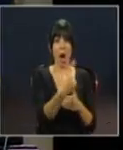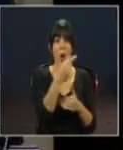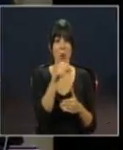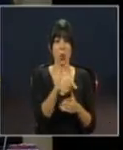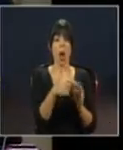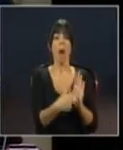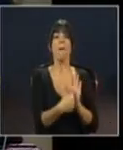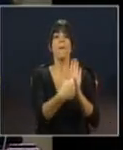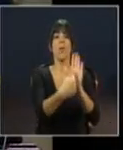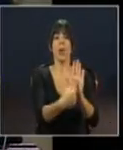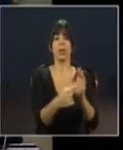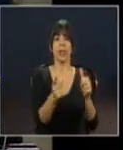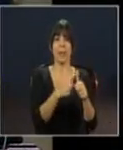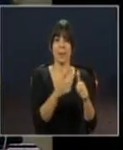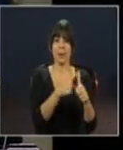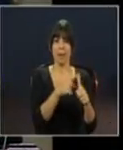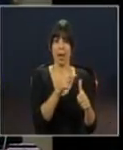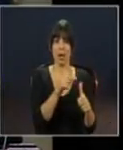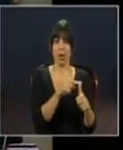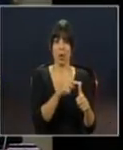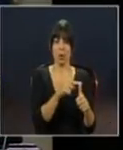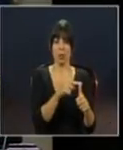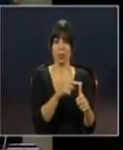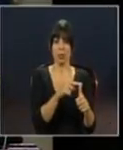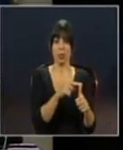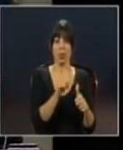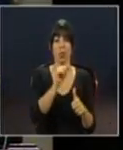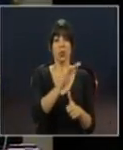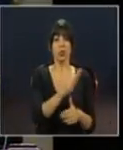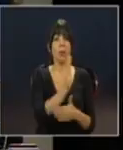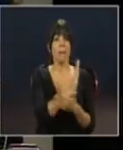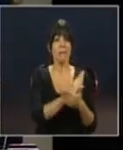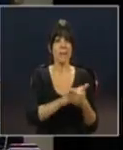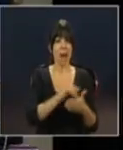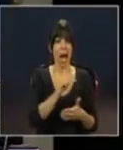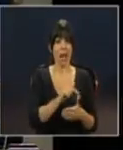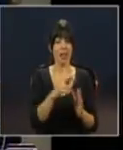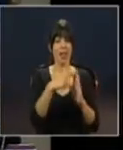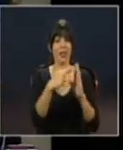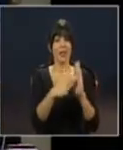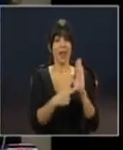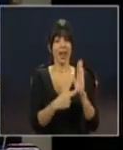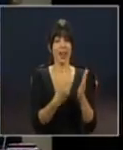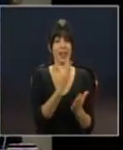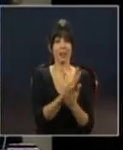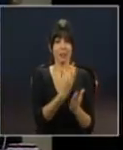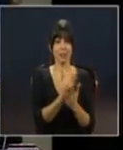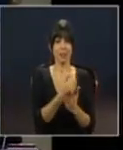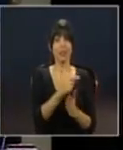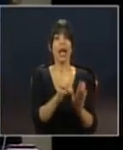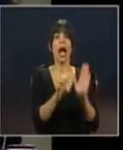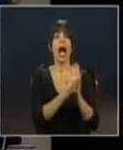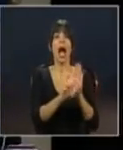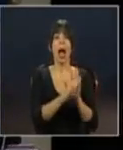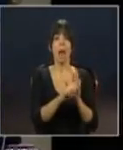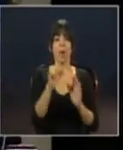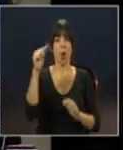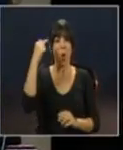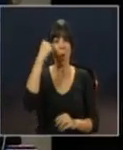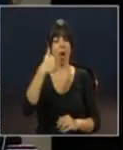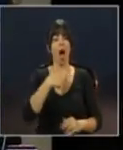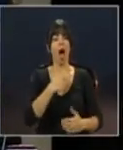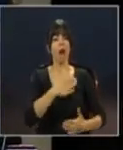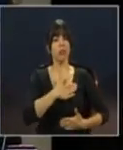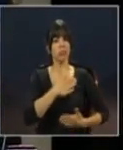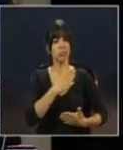una muestra de este primer pilar. Por su lado, el anuncio del proyecto de regla fiscal ejemplifica la disposición de este gobierno